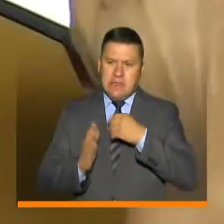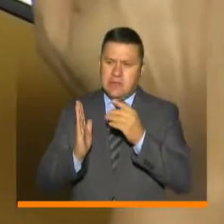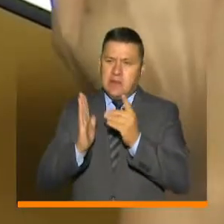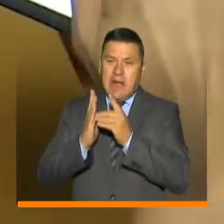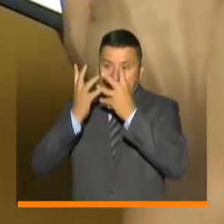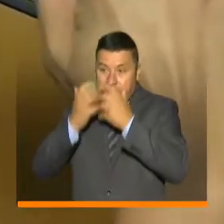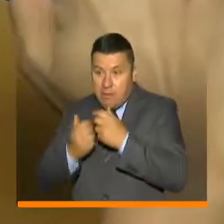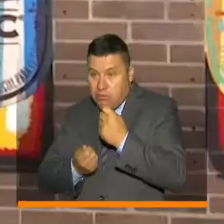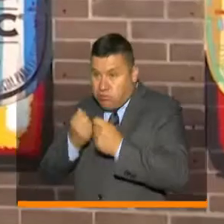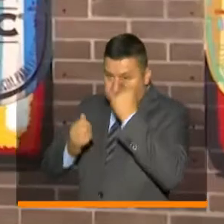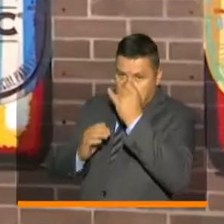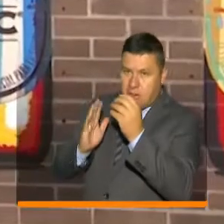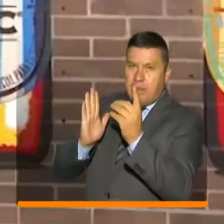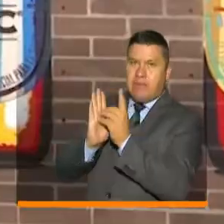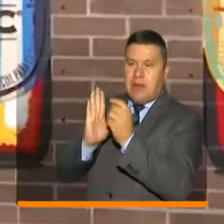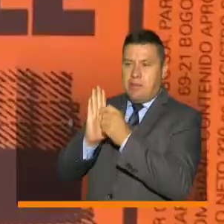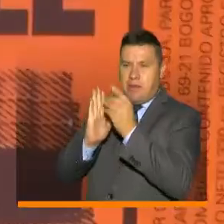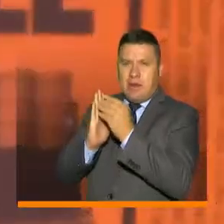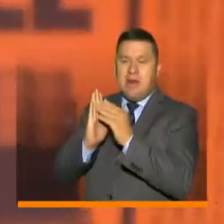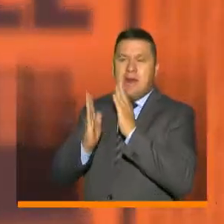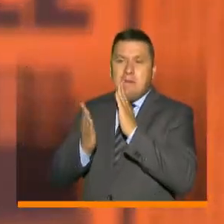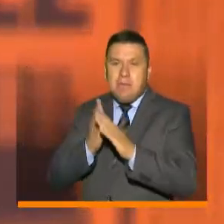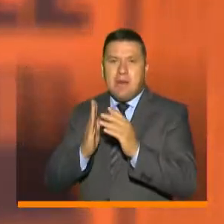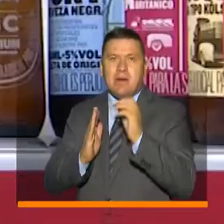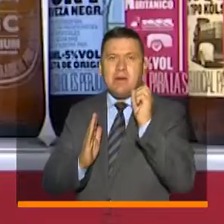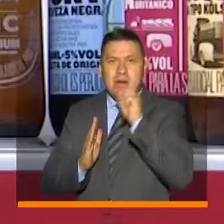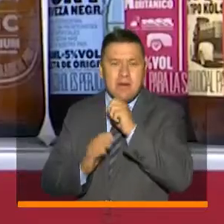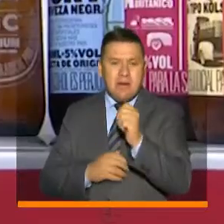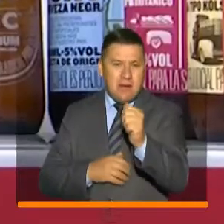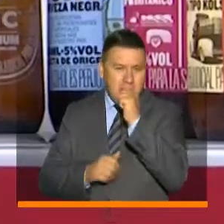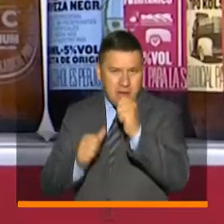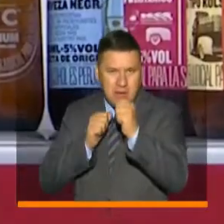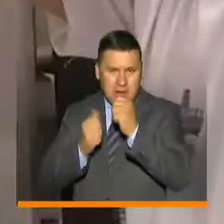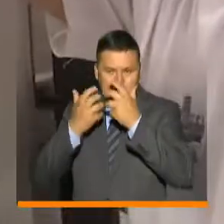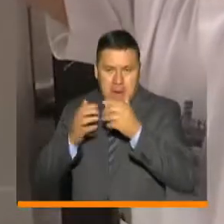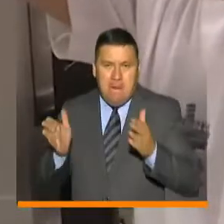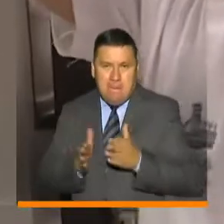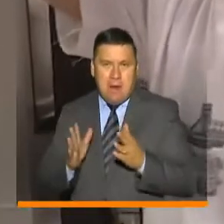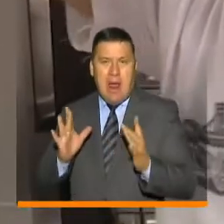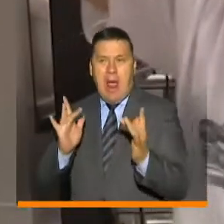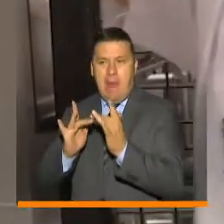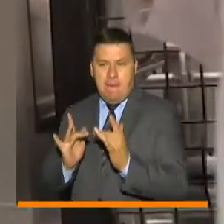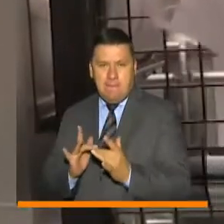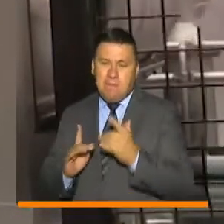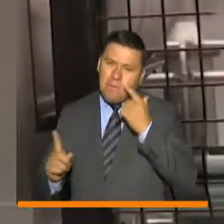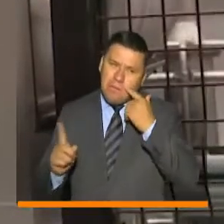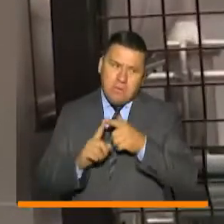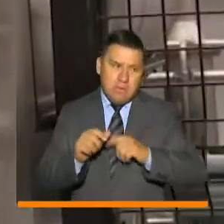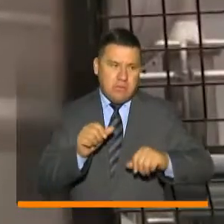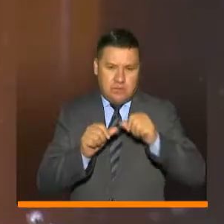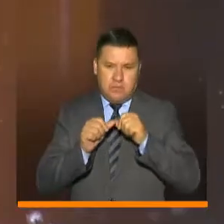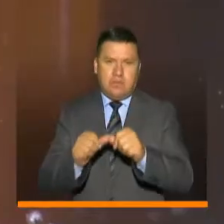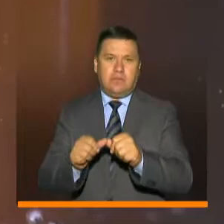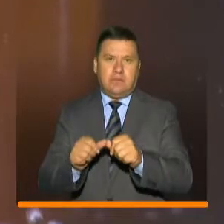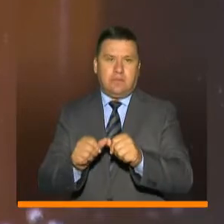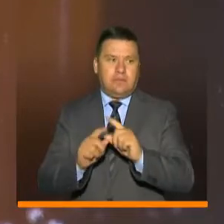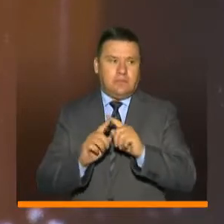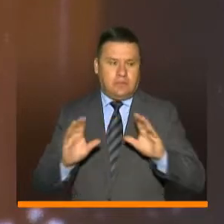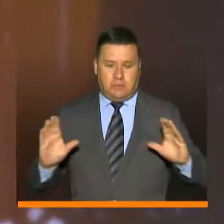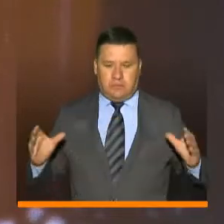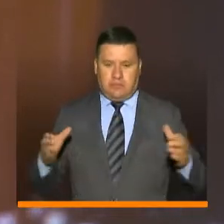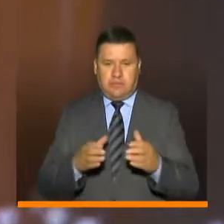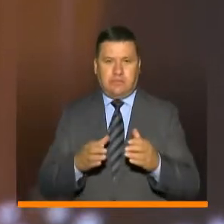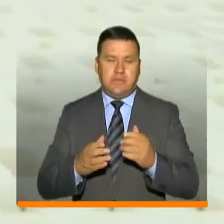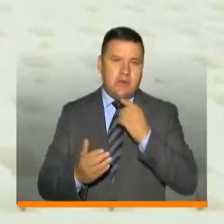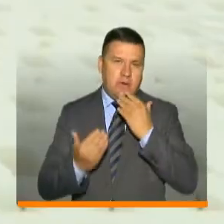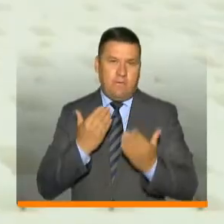los microempresarios, se crea el registro sanitario de bebidas alcohólicas para microempresarios con el fin de establecer una tarifa diferencial